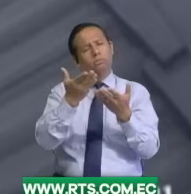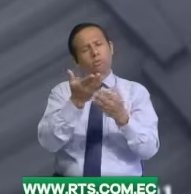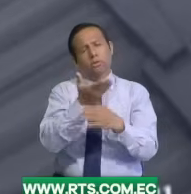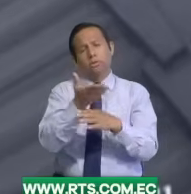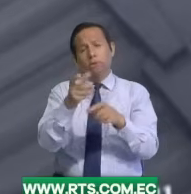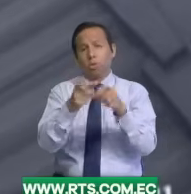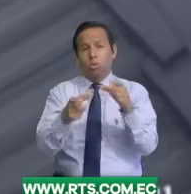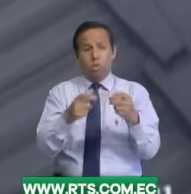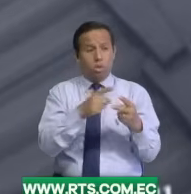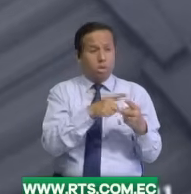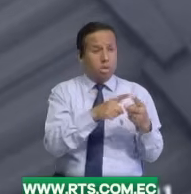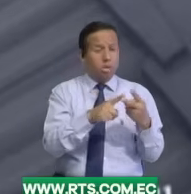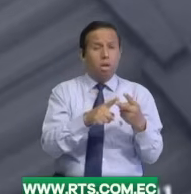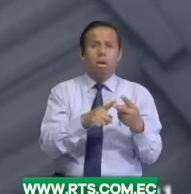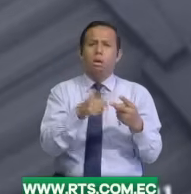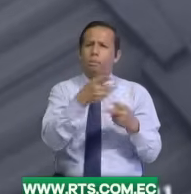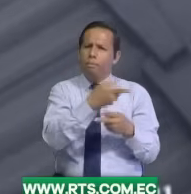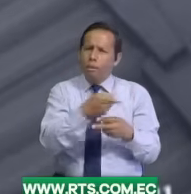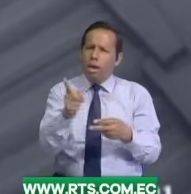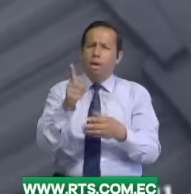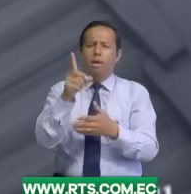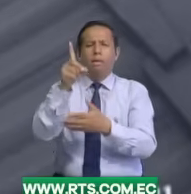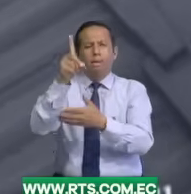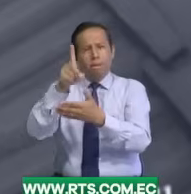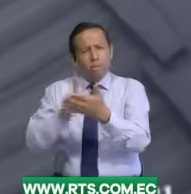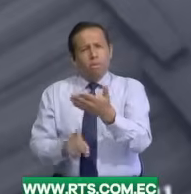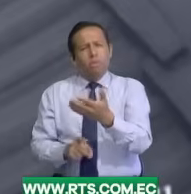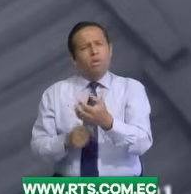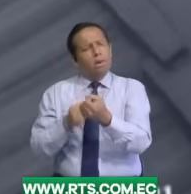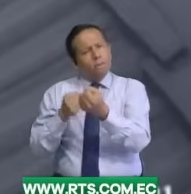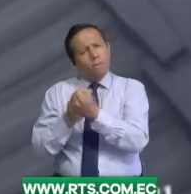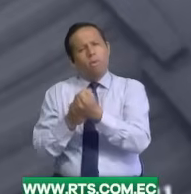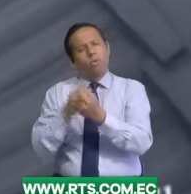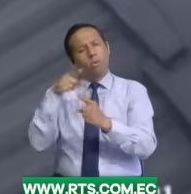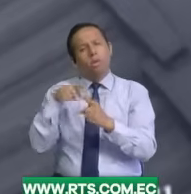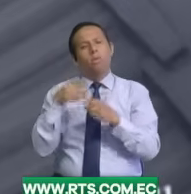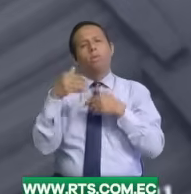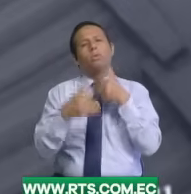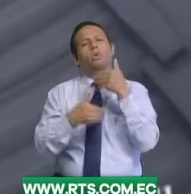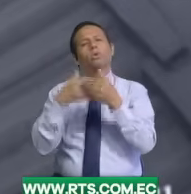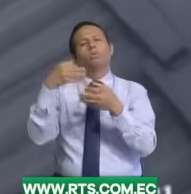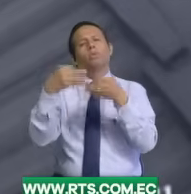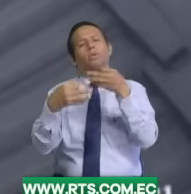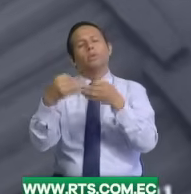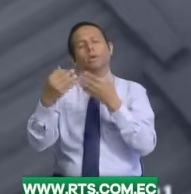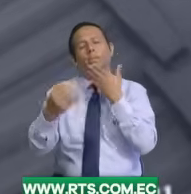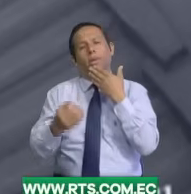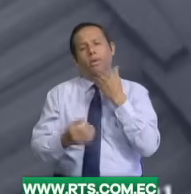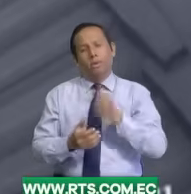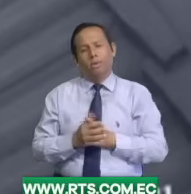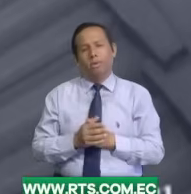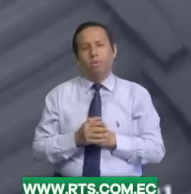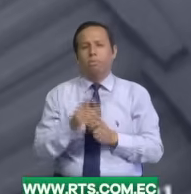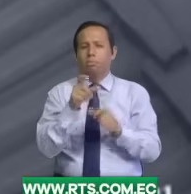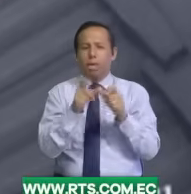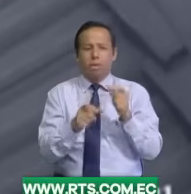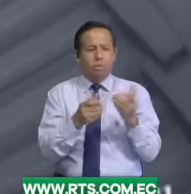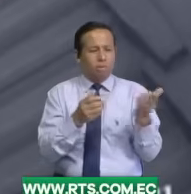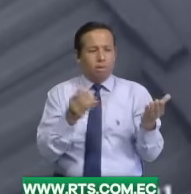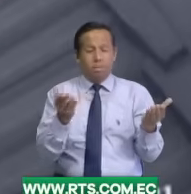víctimas de ambos casos acudan a denunciar para fortalecer el proceso judicial en contra de